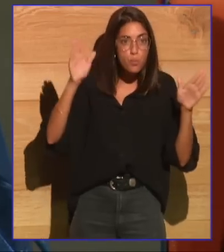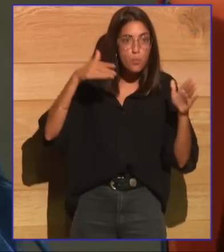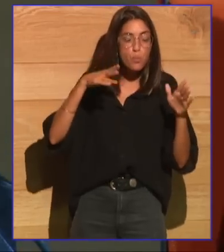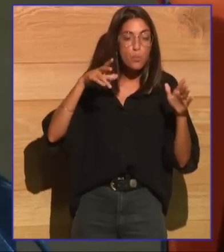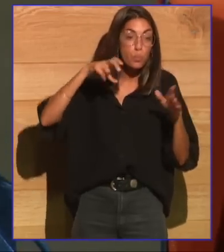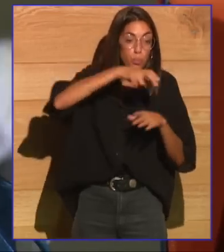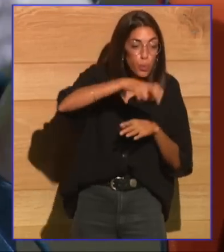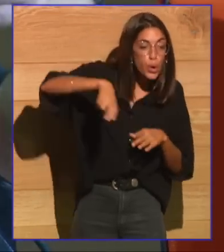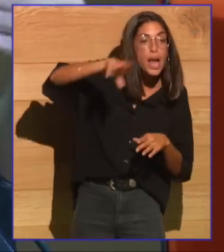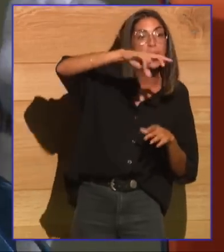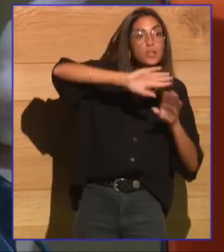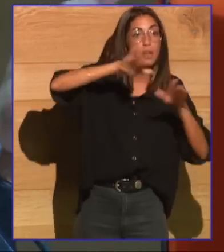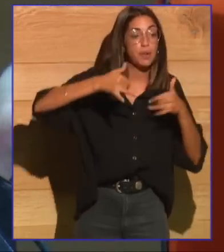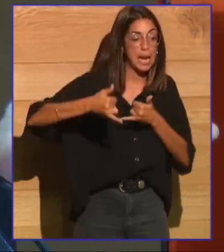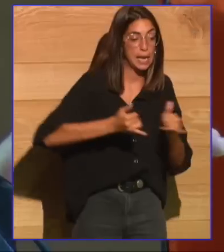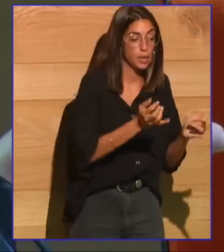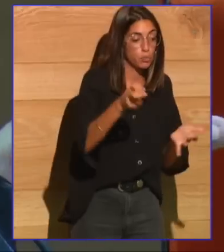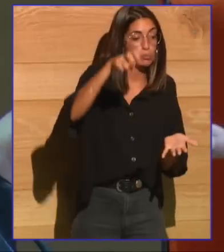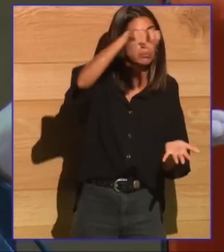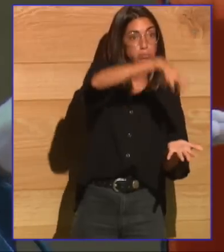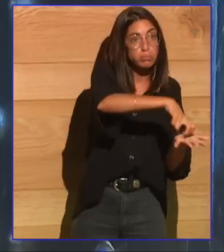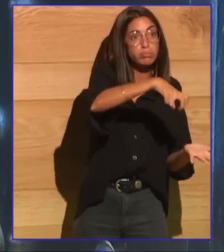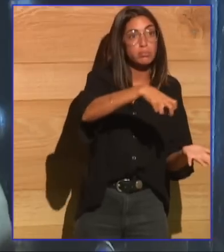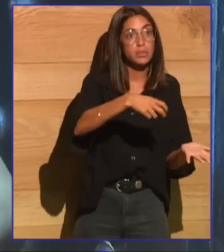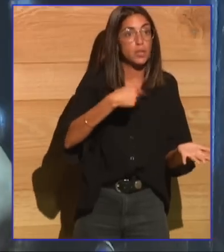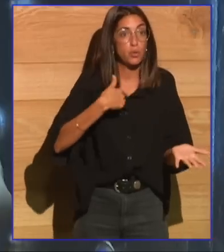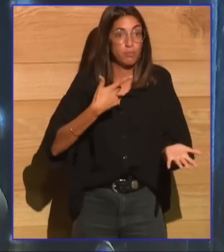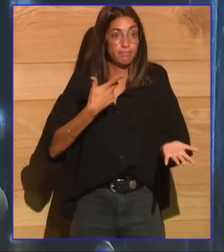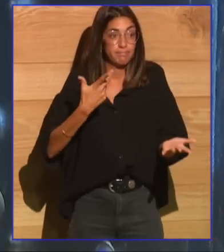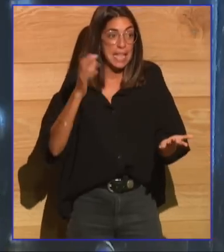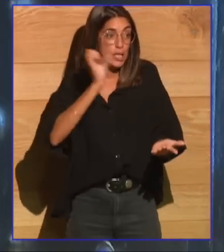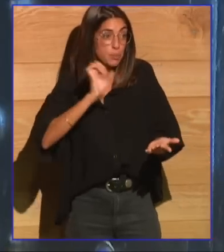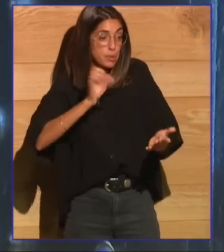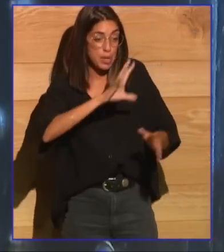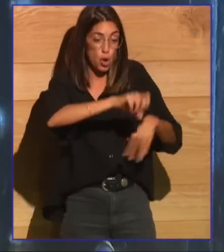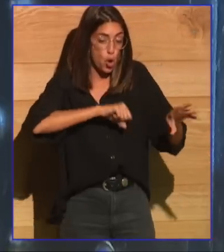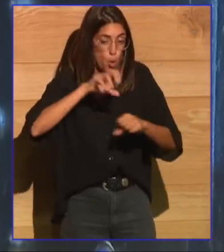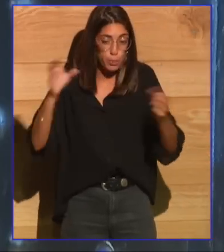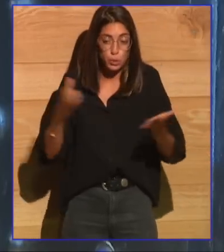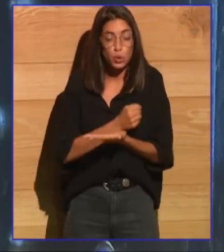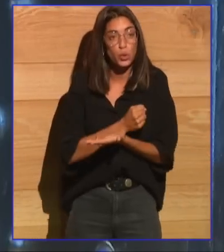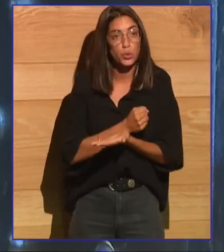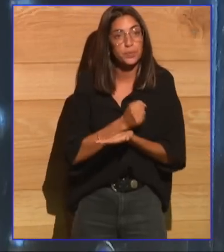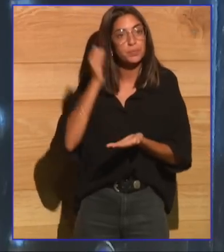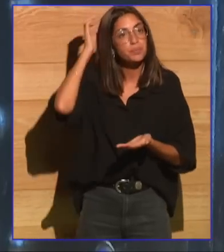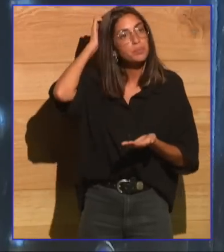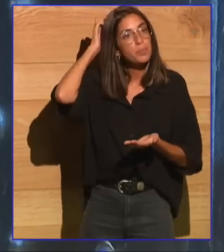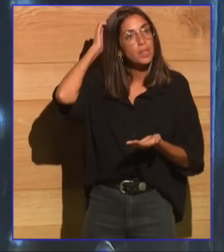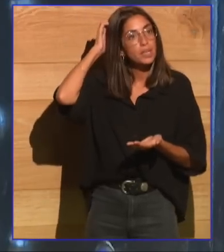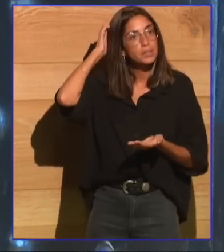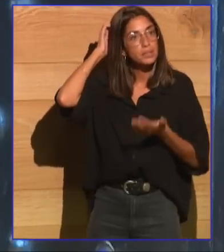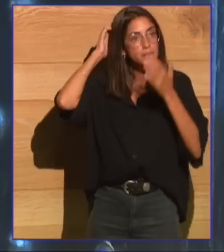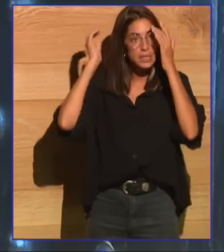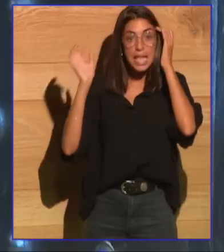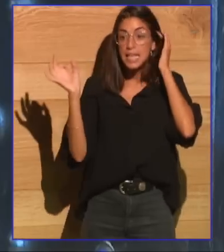sobre un río que dices es que estas alturas te lo compro todo dame de lo tuyo la última vez que dije que steven spielberg era